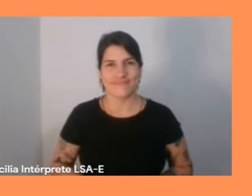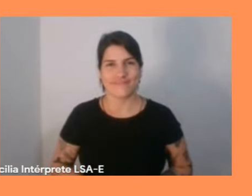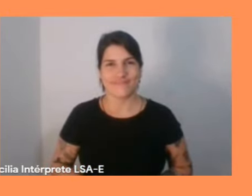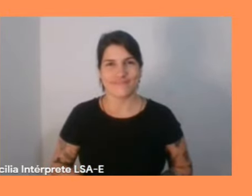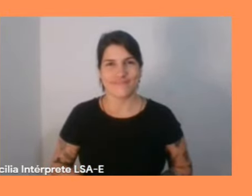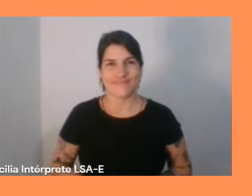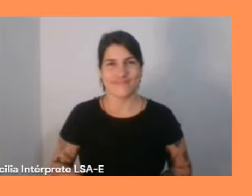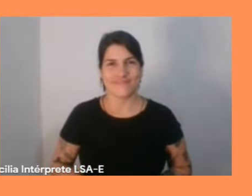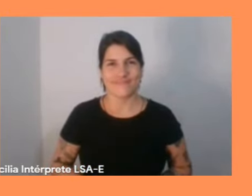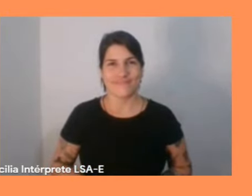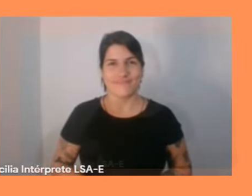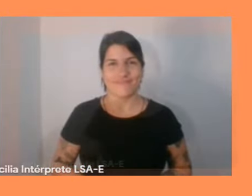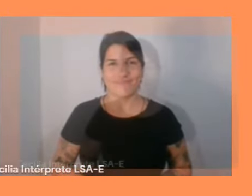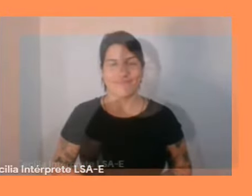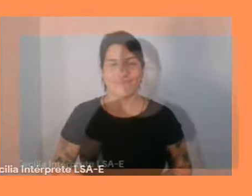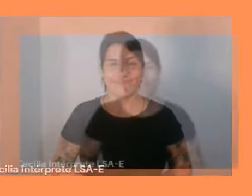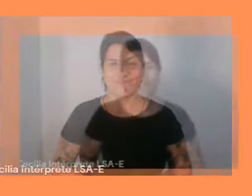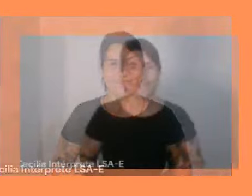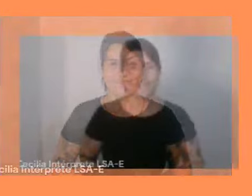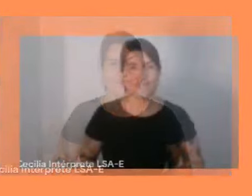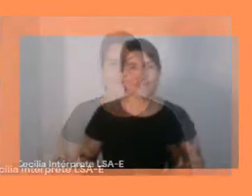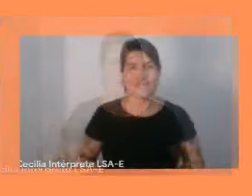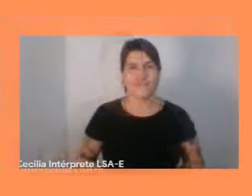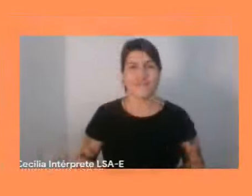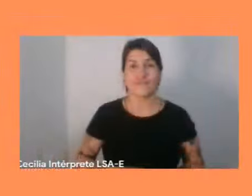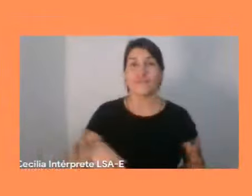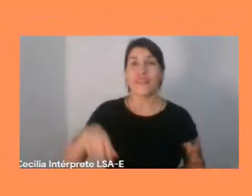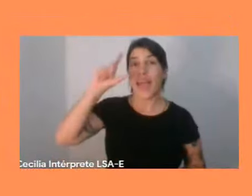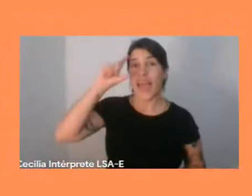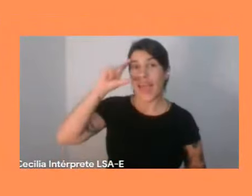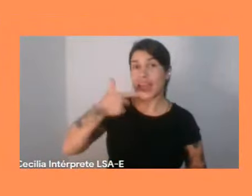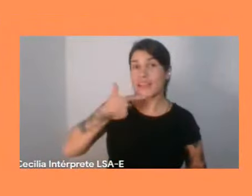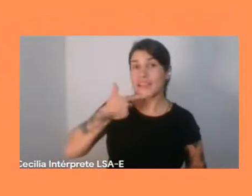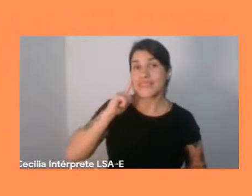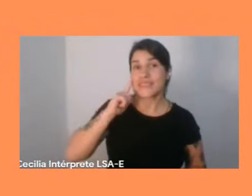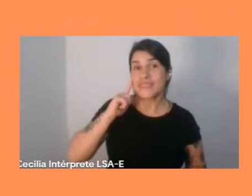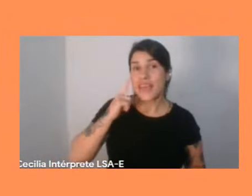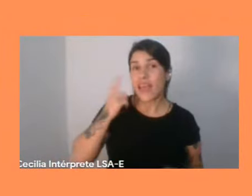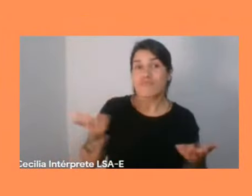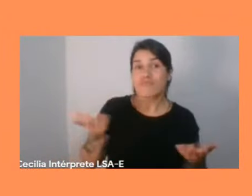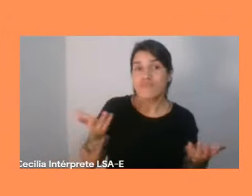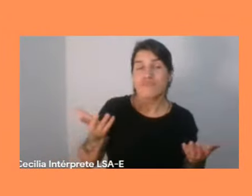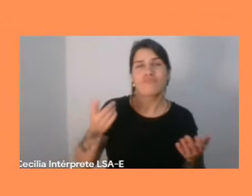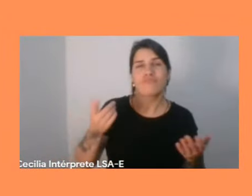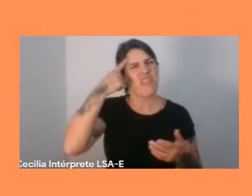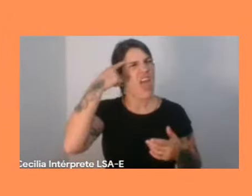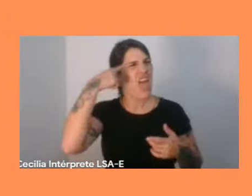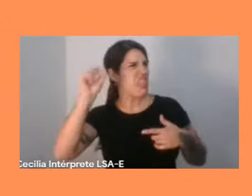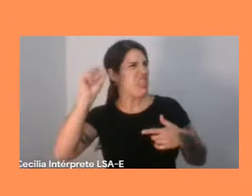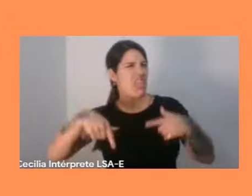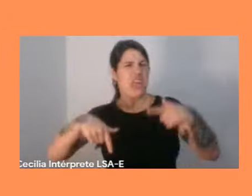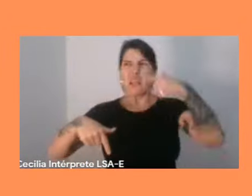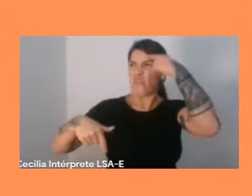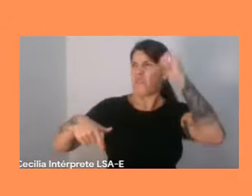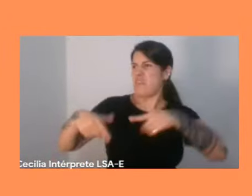La ESI pone en cuestión los estereotipos presentes en todas las expresiones